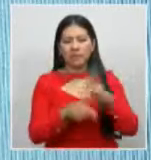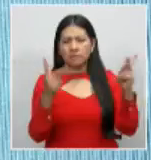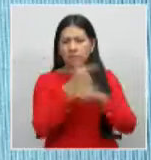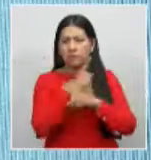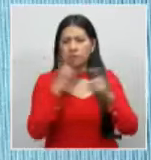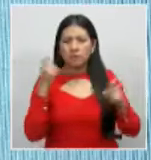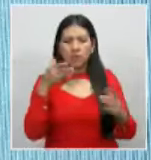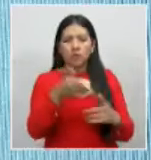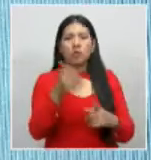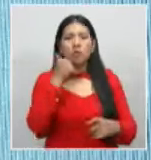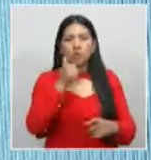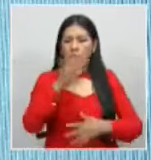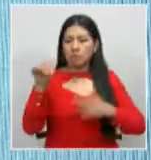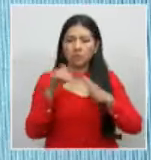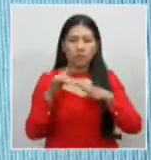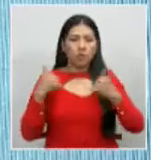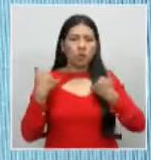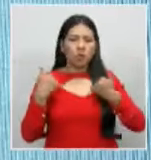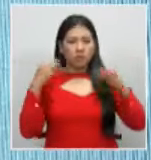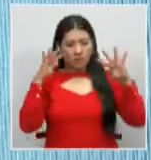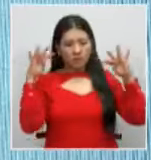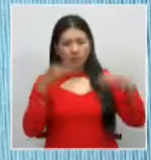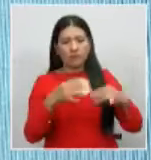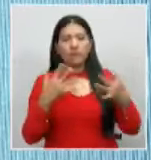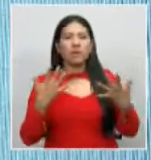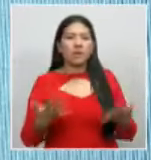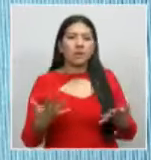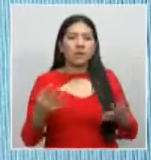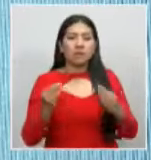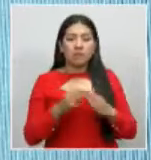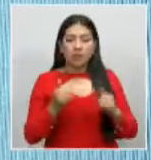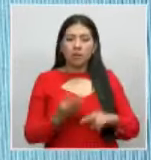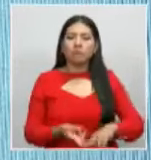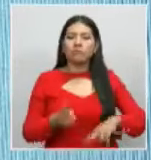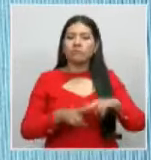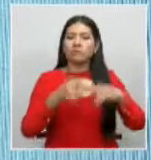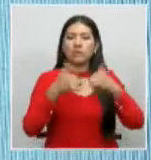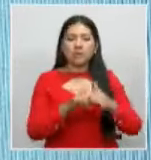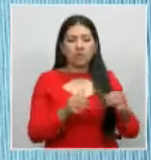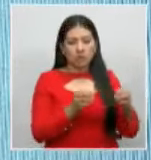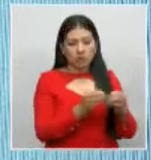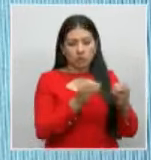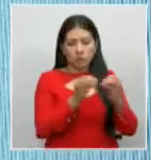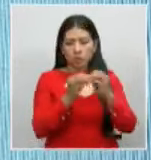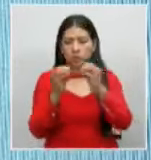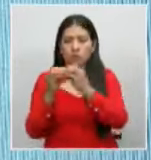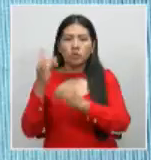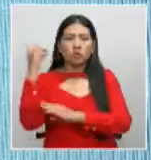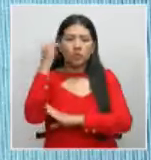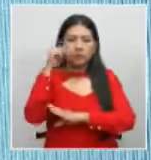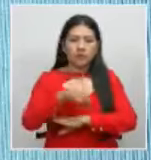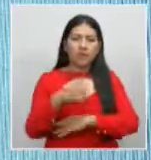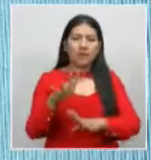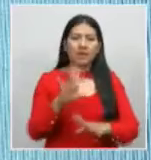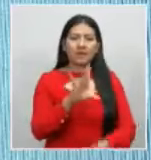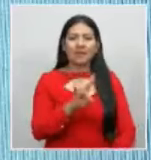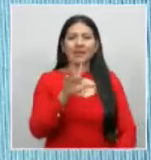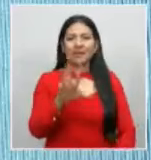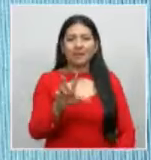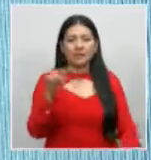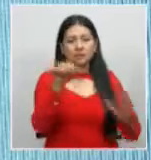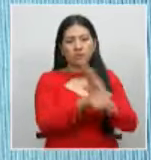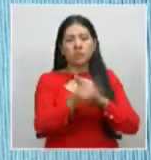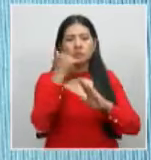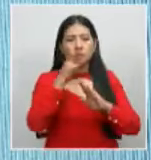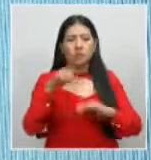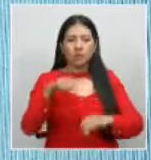asesinada. Por supuesto, incrementando estos datos, números sobre los feminicidios en nuestro país. 73 casos ya en